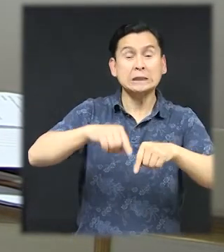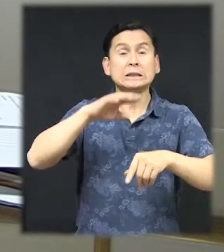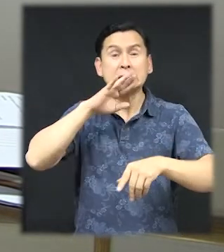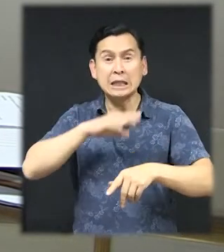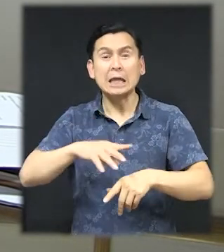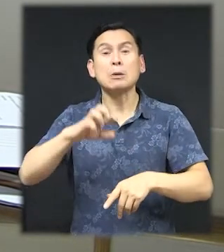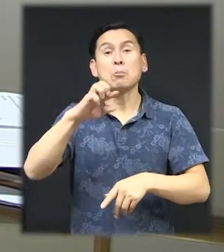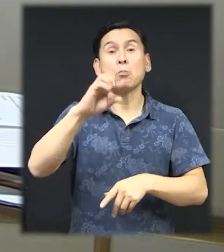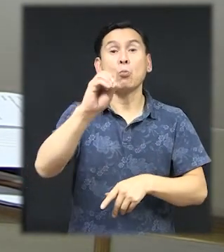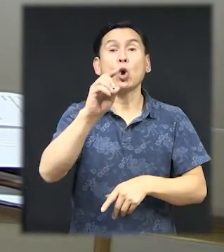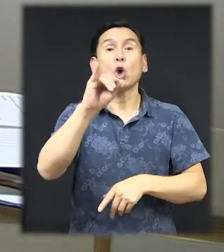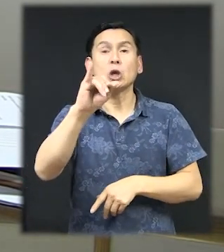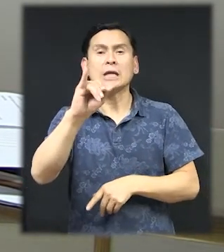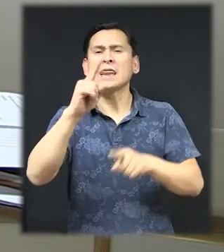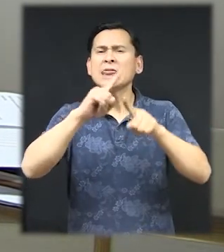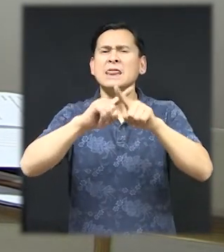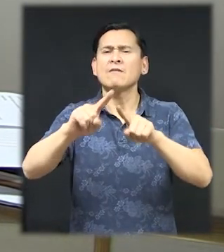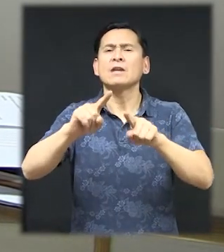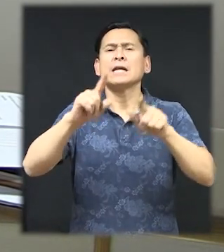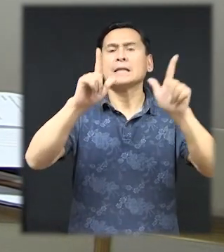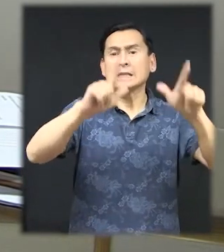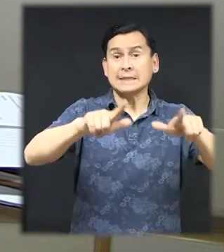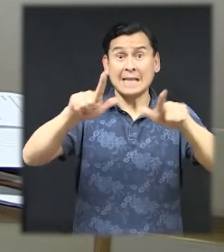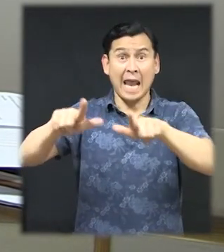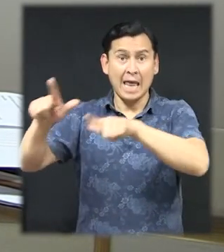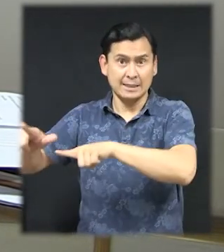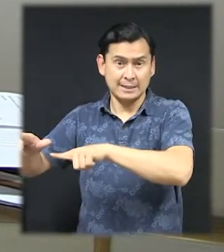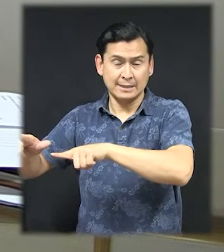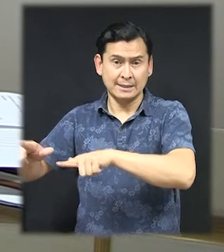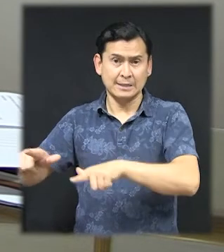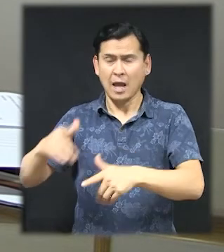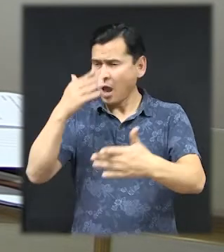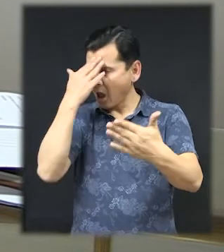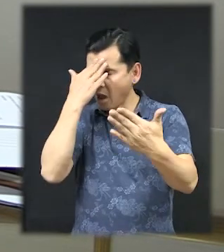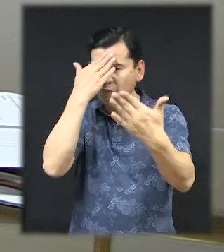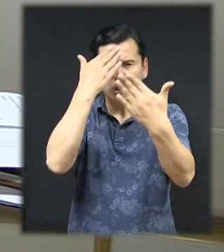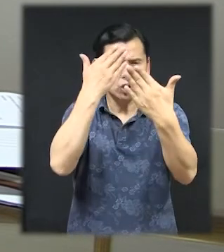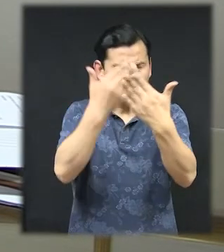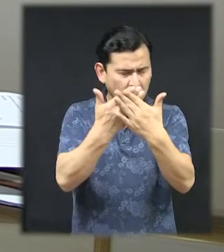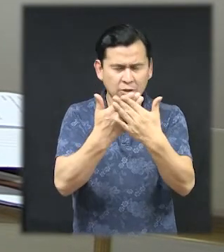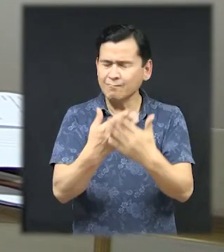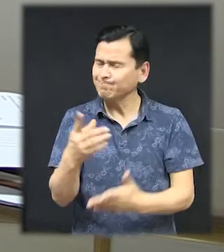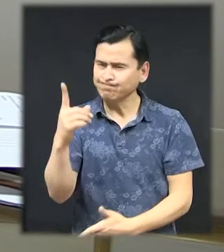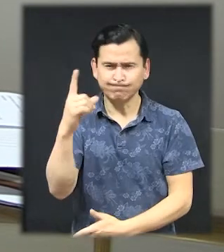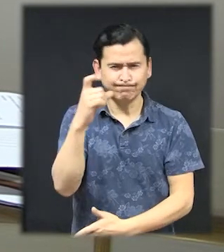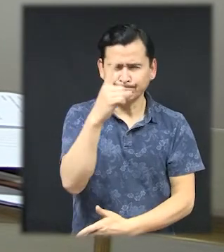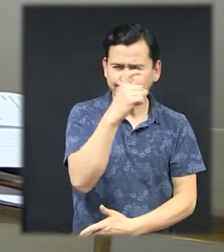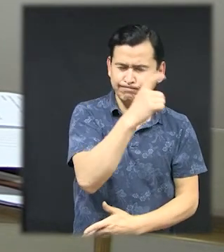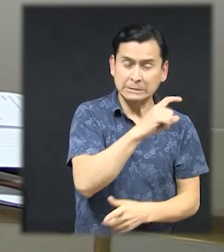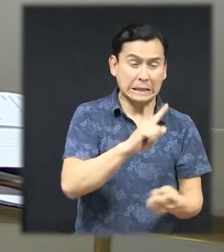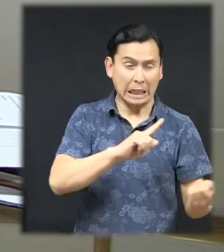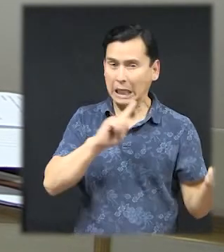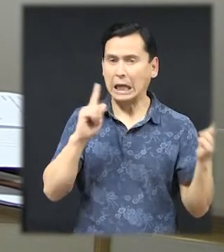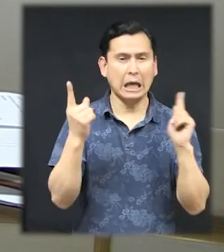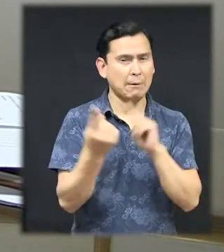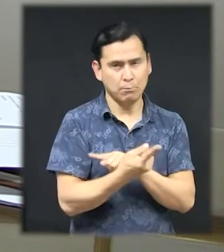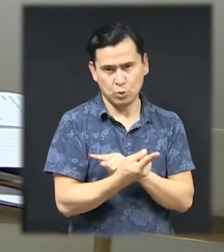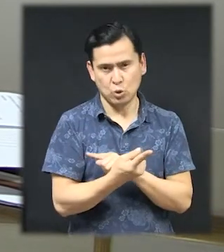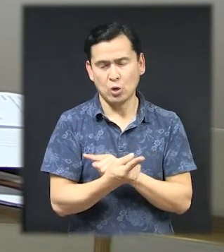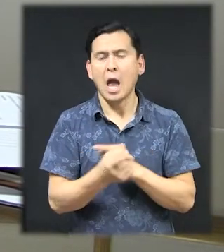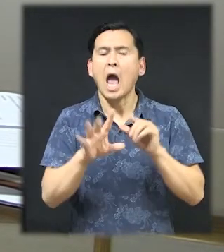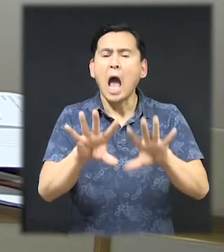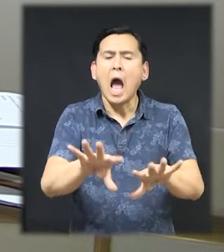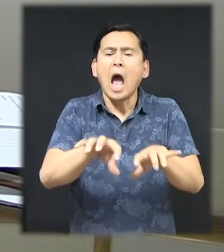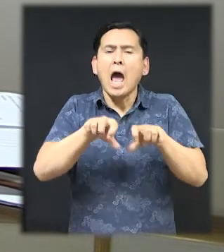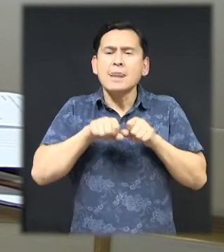allá de los recursos económicos que no fueron pocos el año 2020, más de 2.500 millones de pesos aportados por el